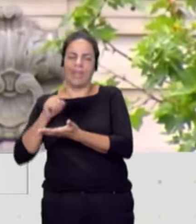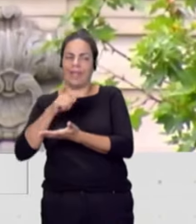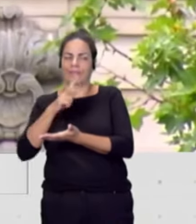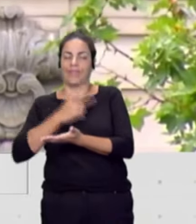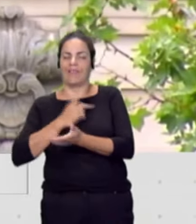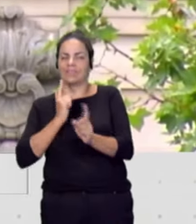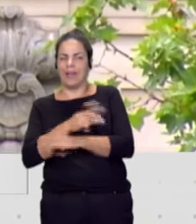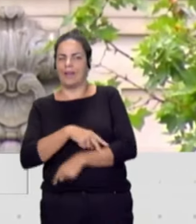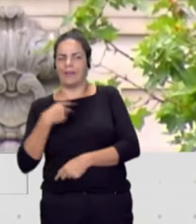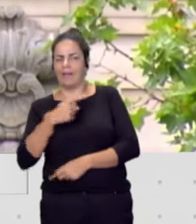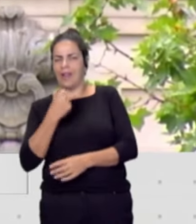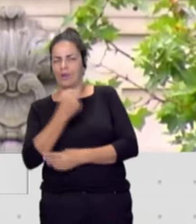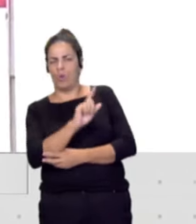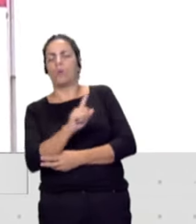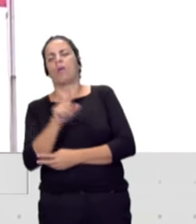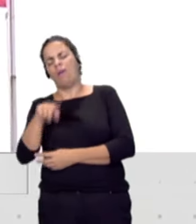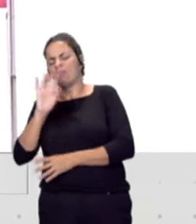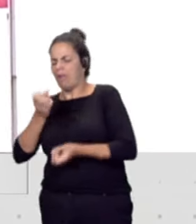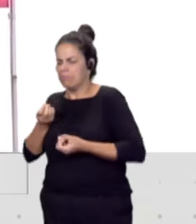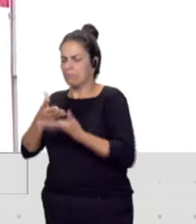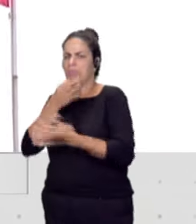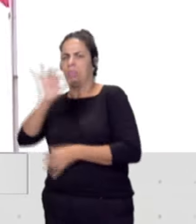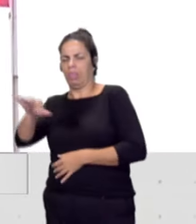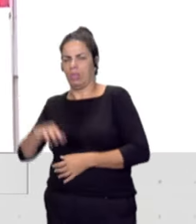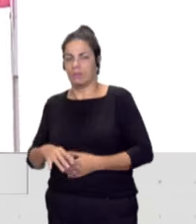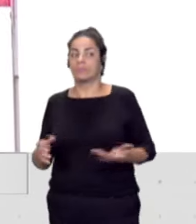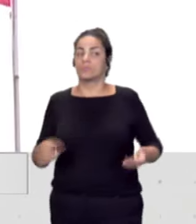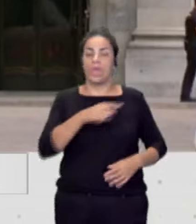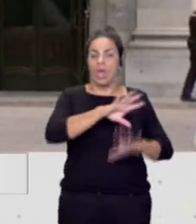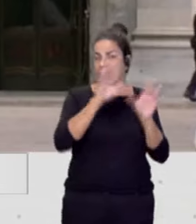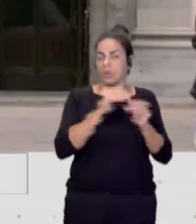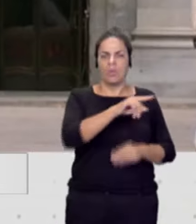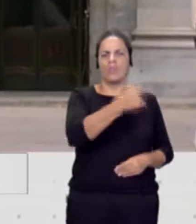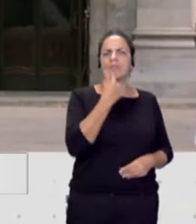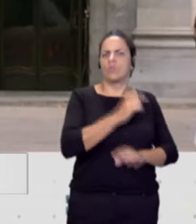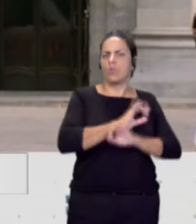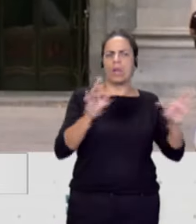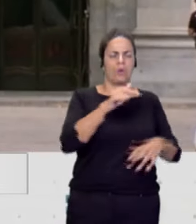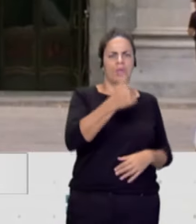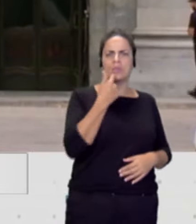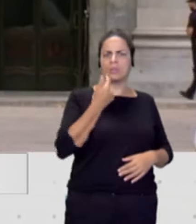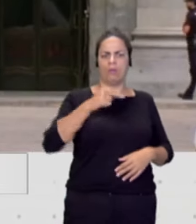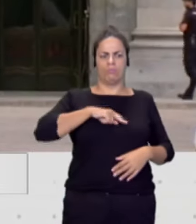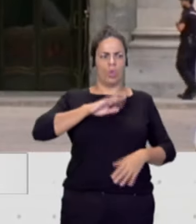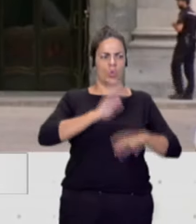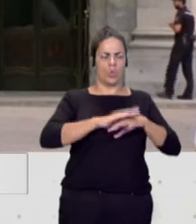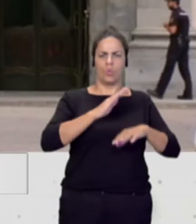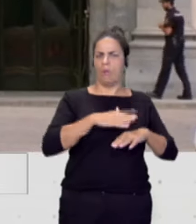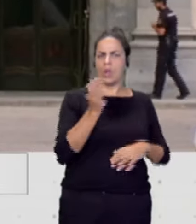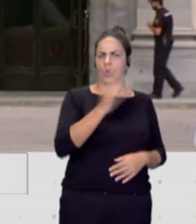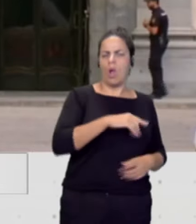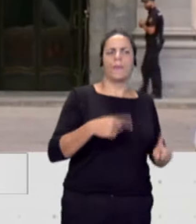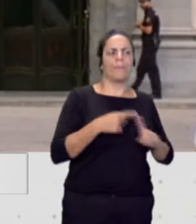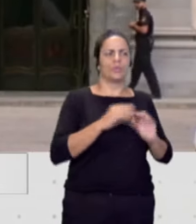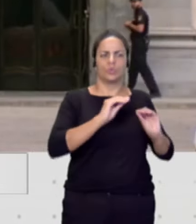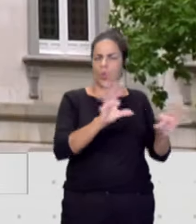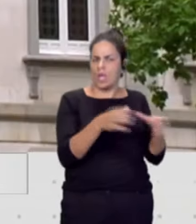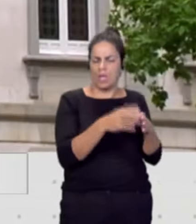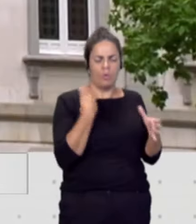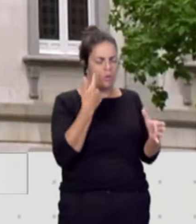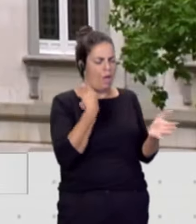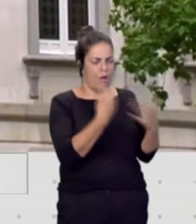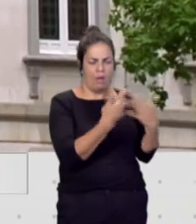general. En resumen, él dijo bien claro que él no se sentía culpable de nada, que lo había tratado con su equipo, lo vi preocupado, él